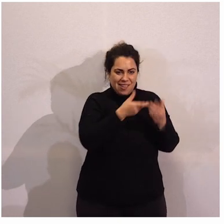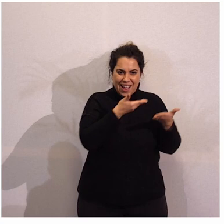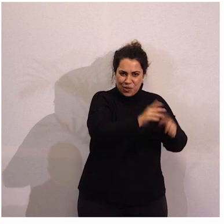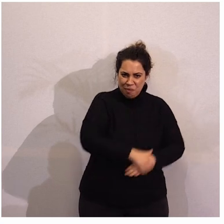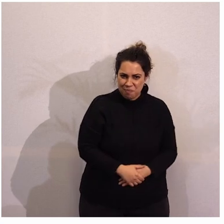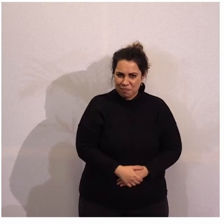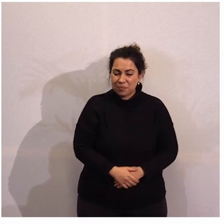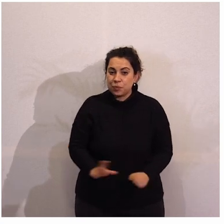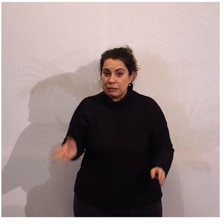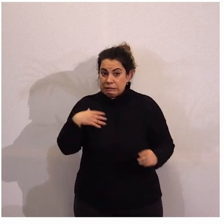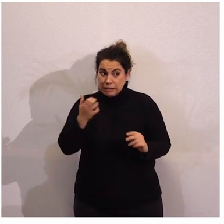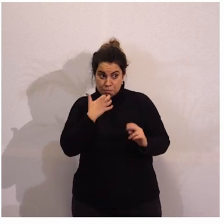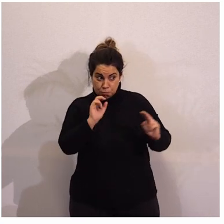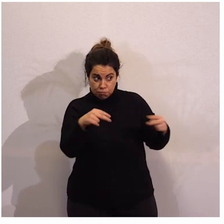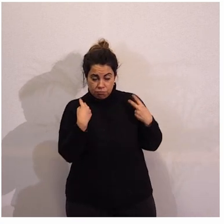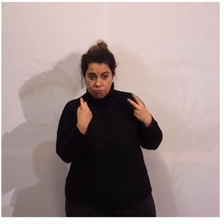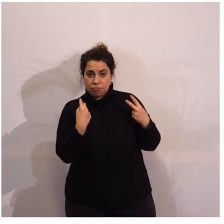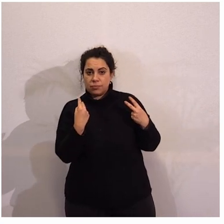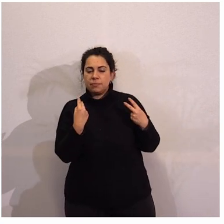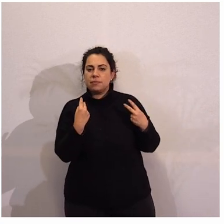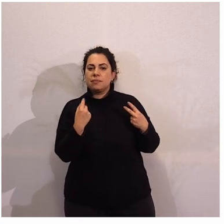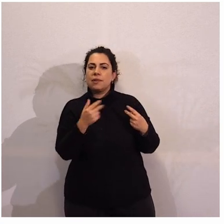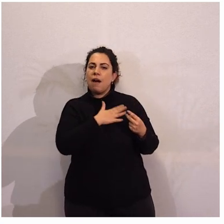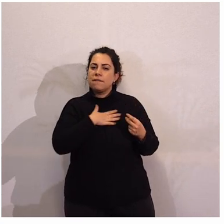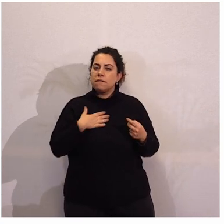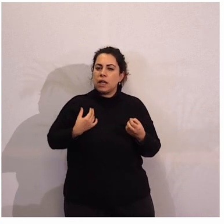si me lo permites, decir